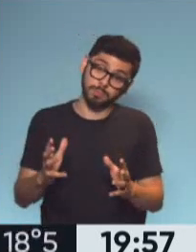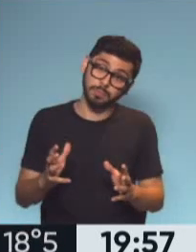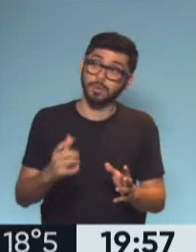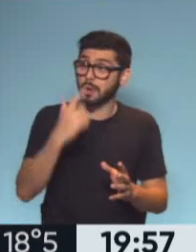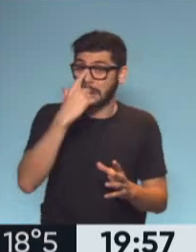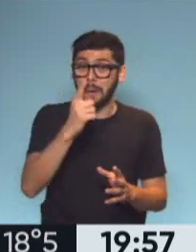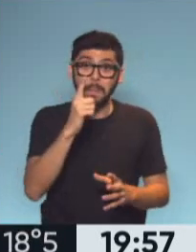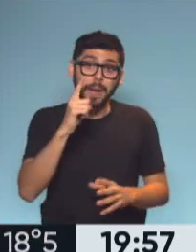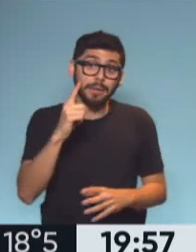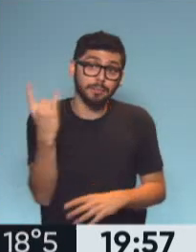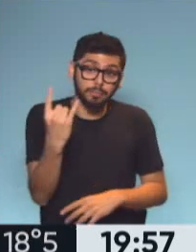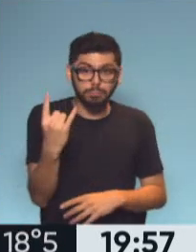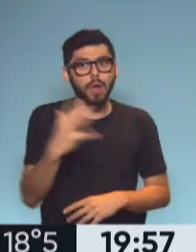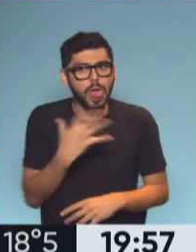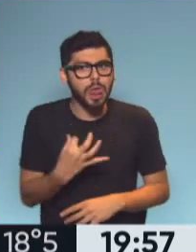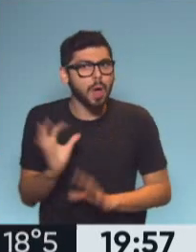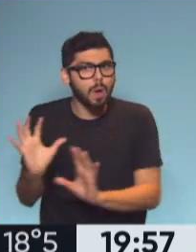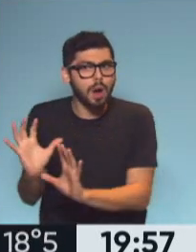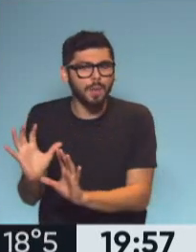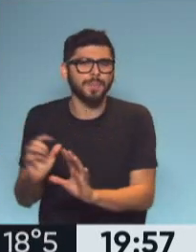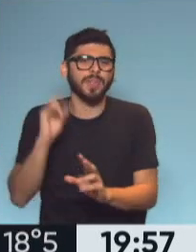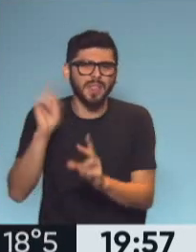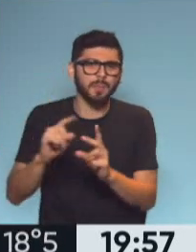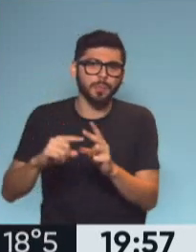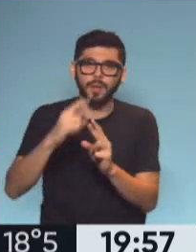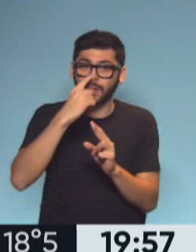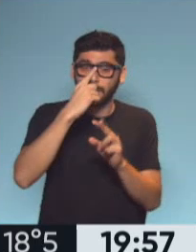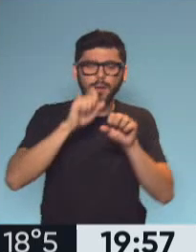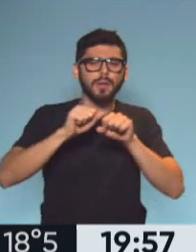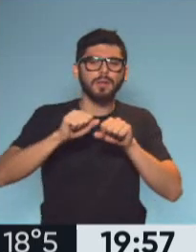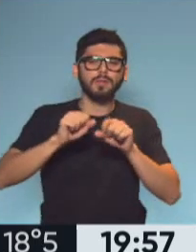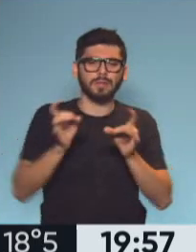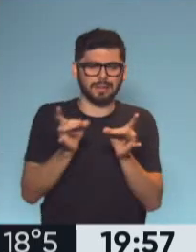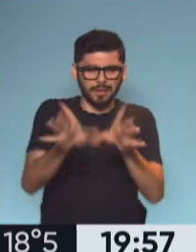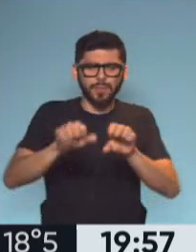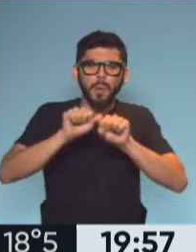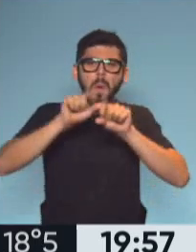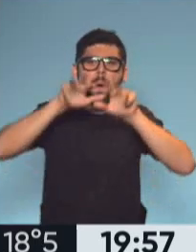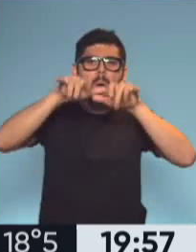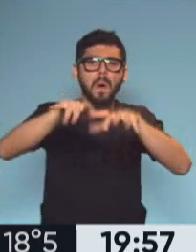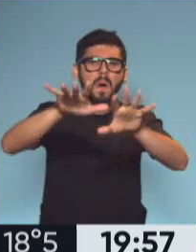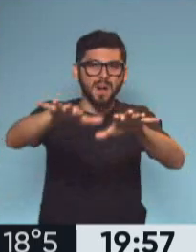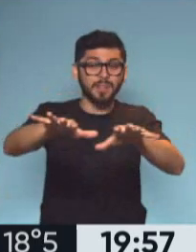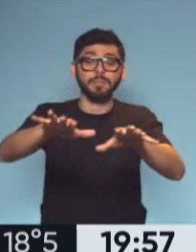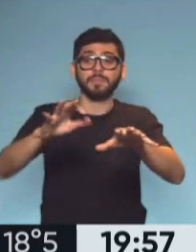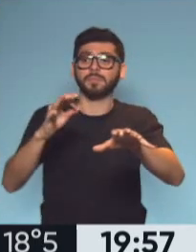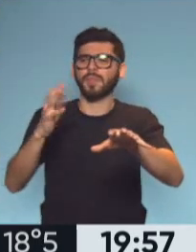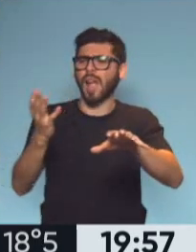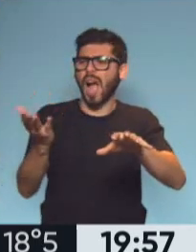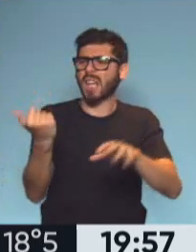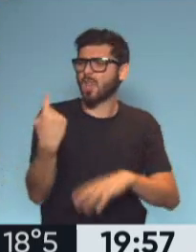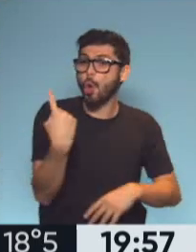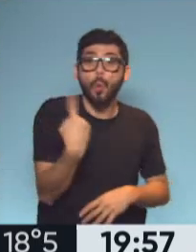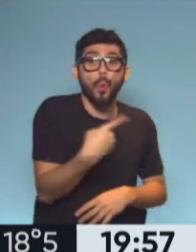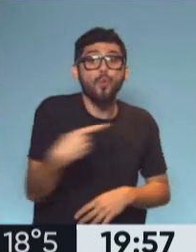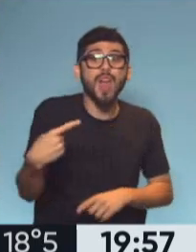pero pasó esto. La transmisión por aerosoles, ¿sí?, la determinaron hace una semana y